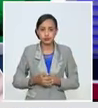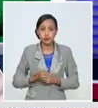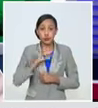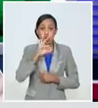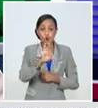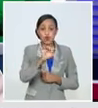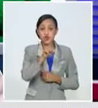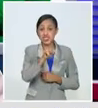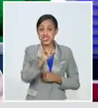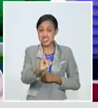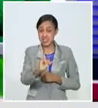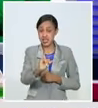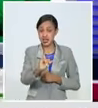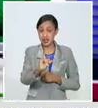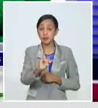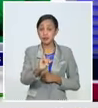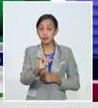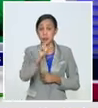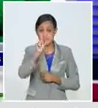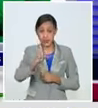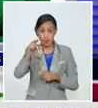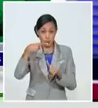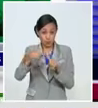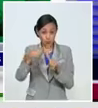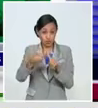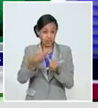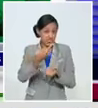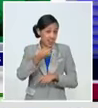816 casos diagnosticados ayer,